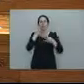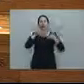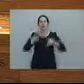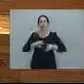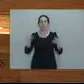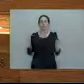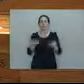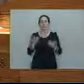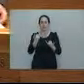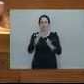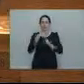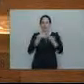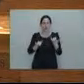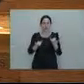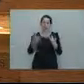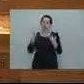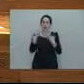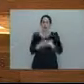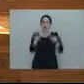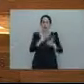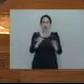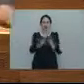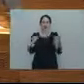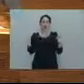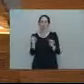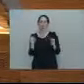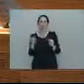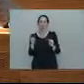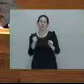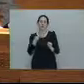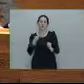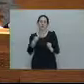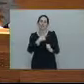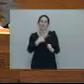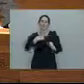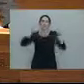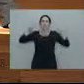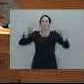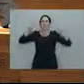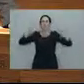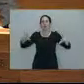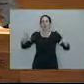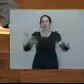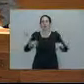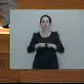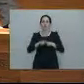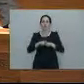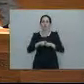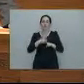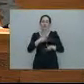no interrupción del suministro energético durante los meses de invierno. Esto se ha llamado en términos más coloquiales la tregua